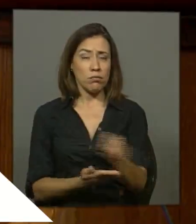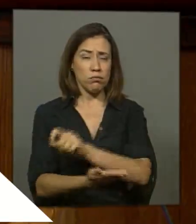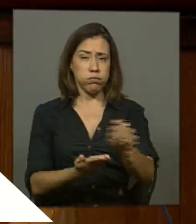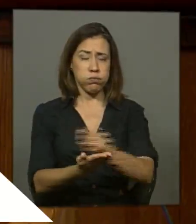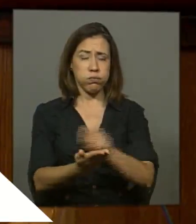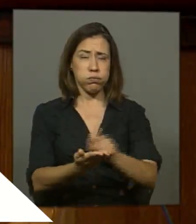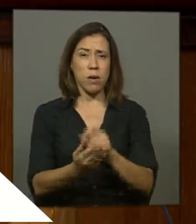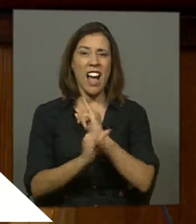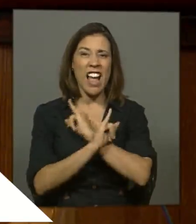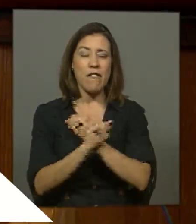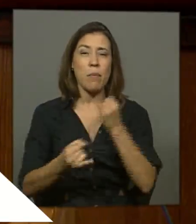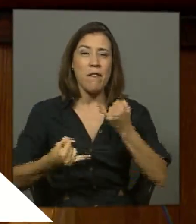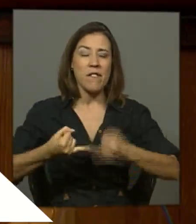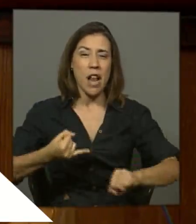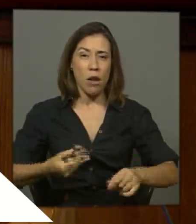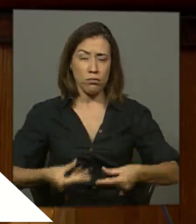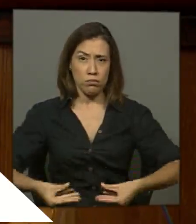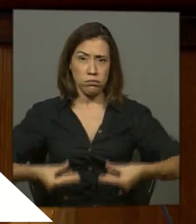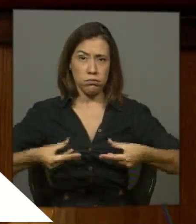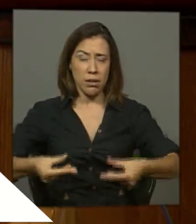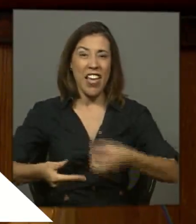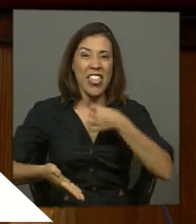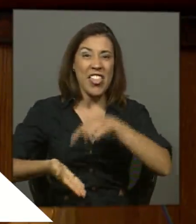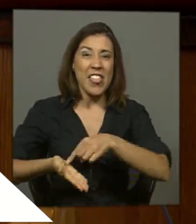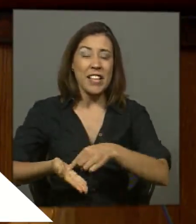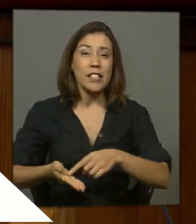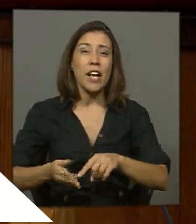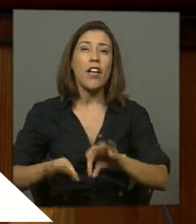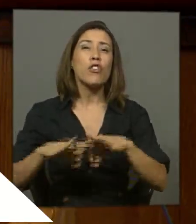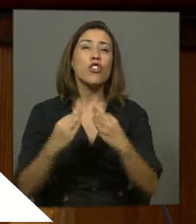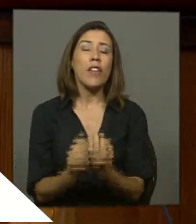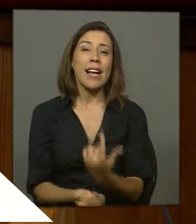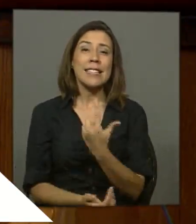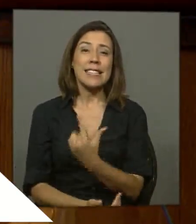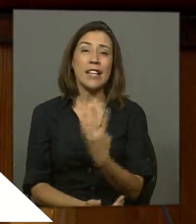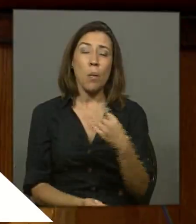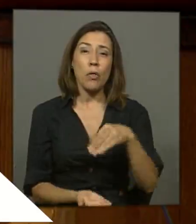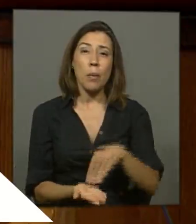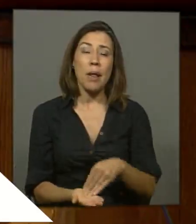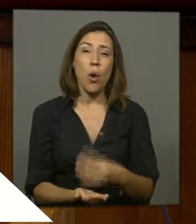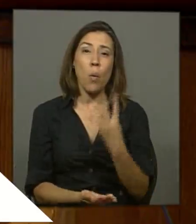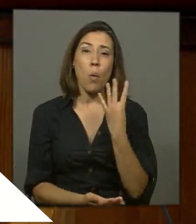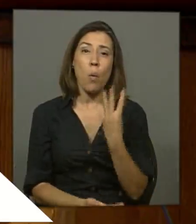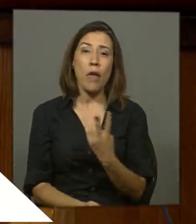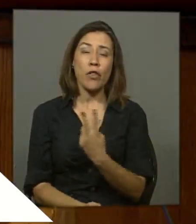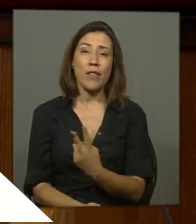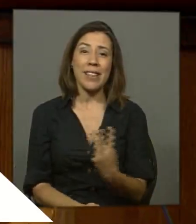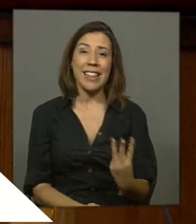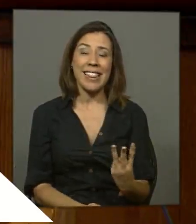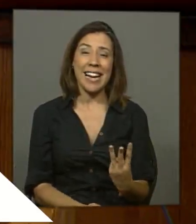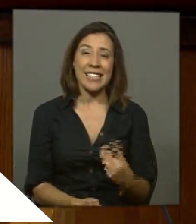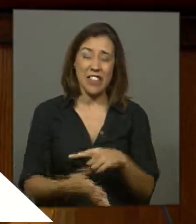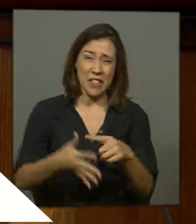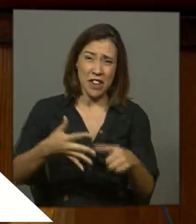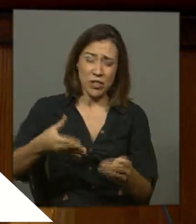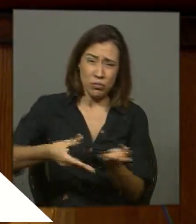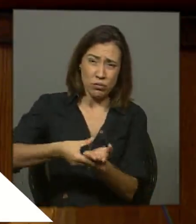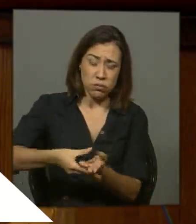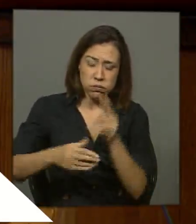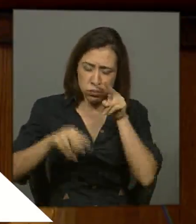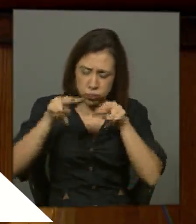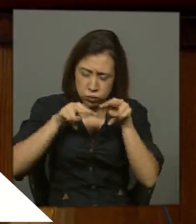informe final señalando que de un Universo de 74423 casos